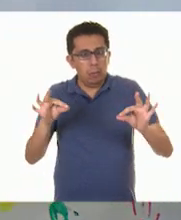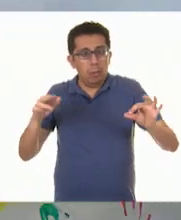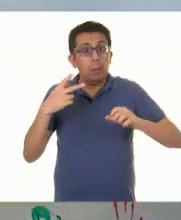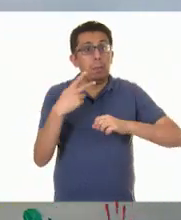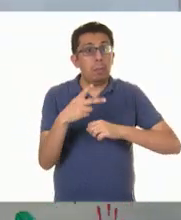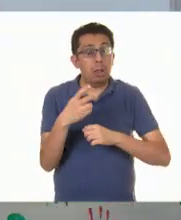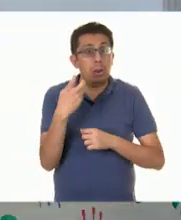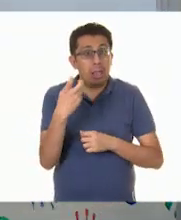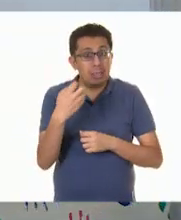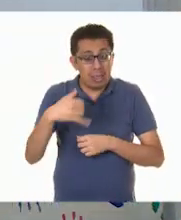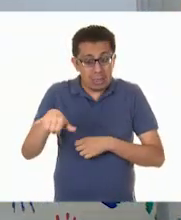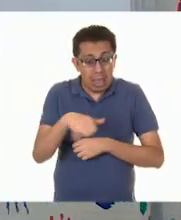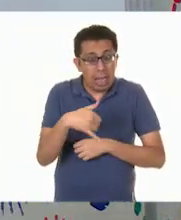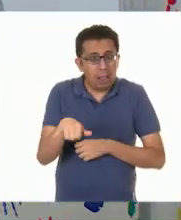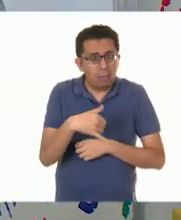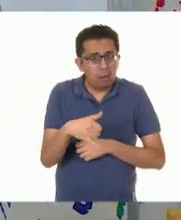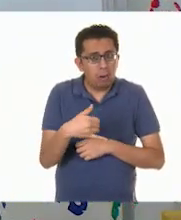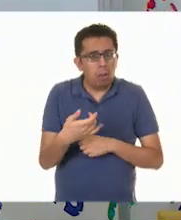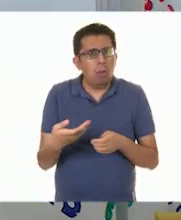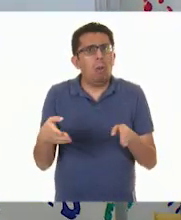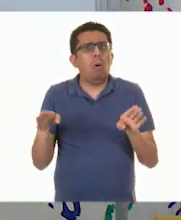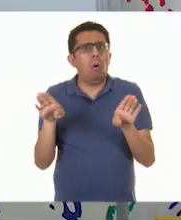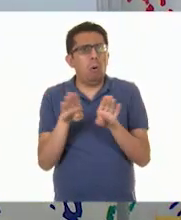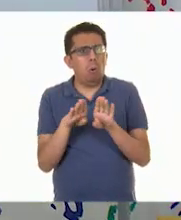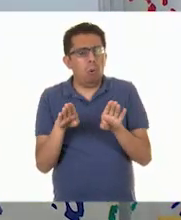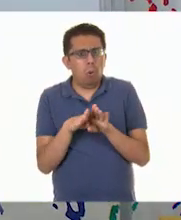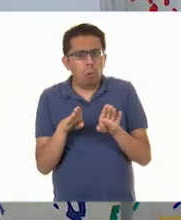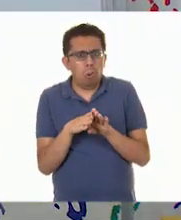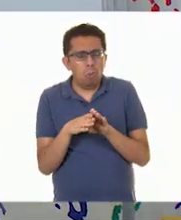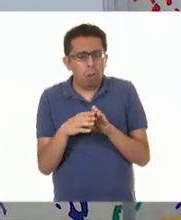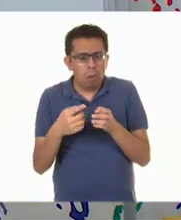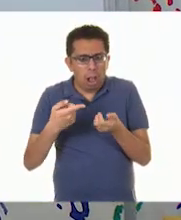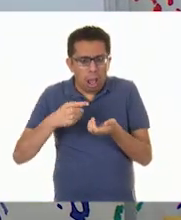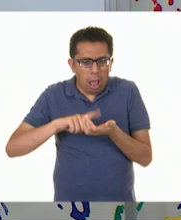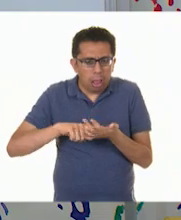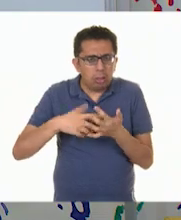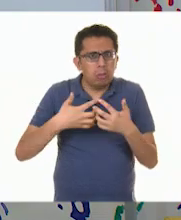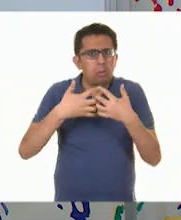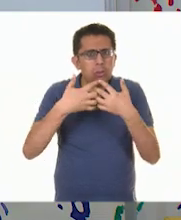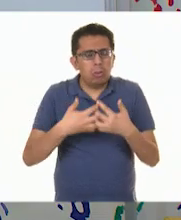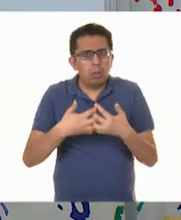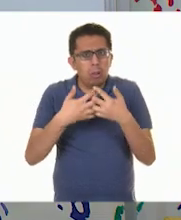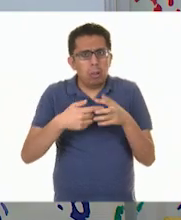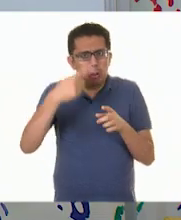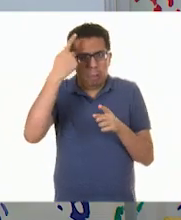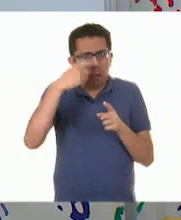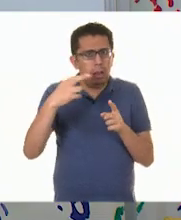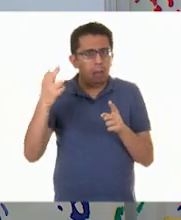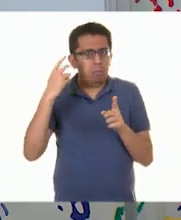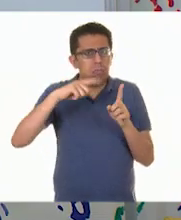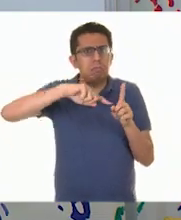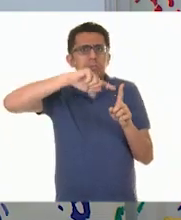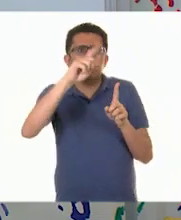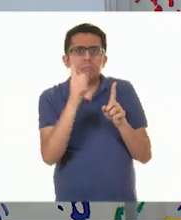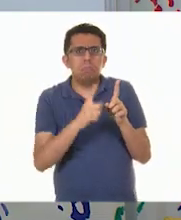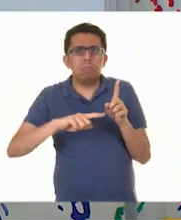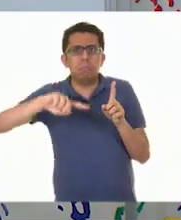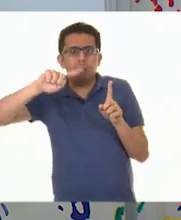cable, ¿cómo era el proceso que se llevan tus ondas sonoras para que la otra persona te